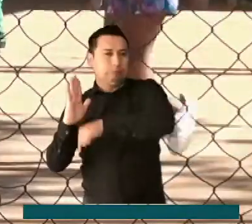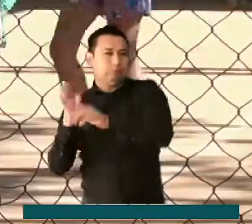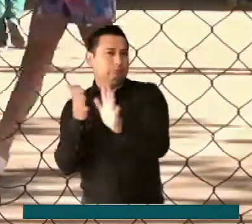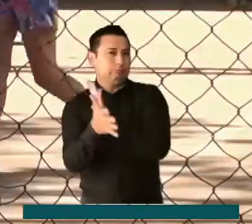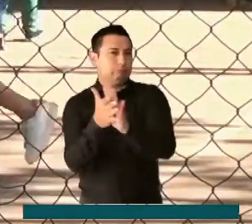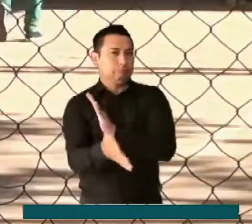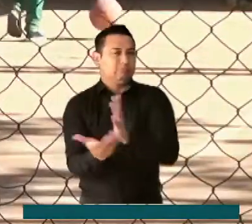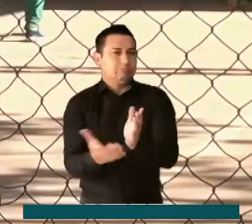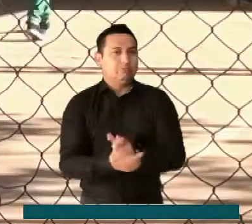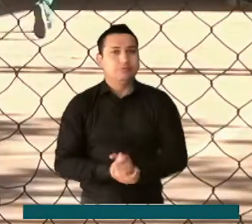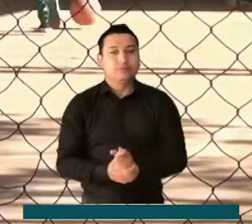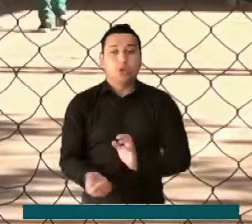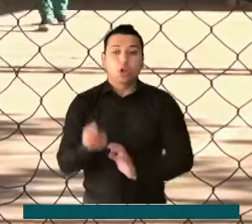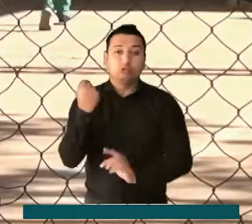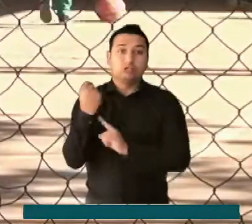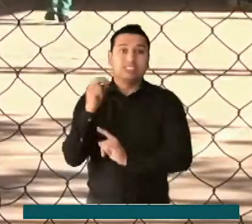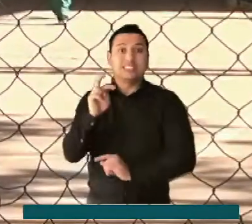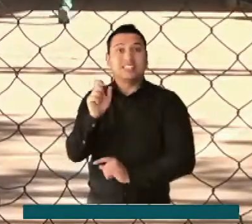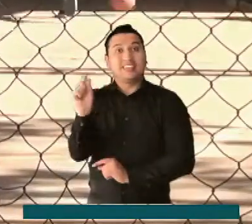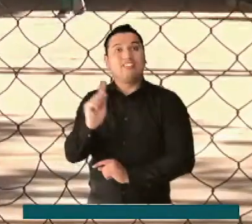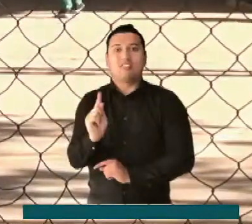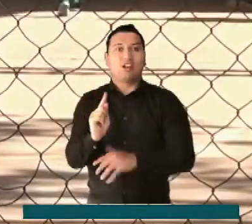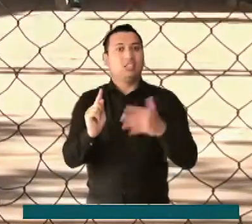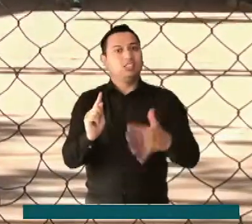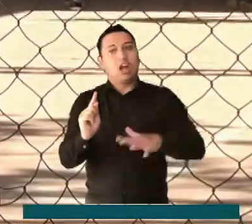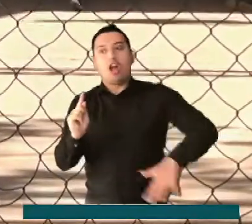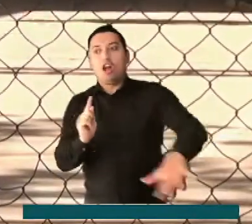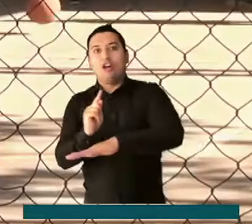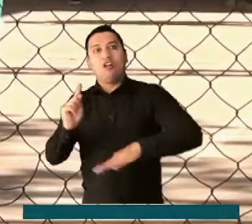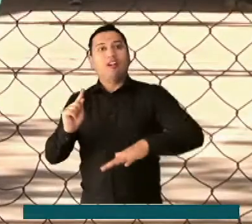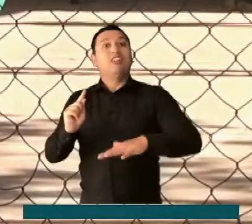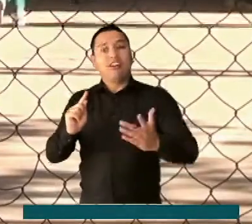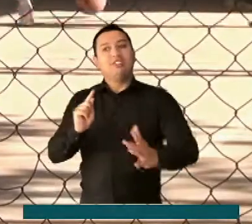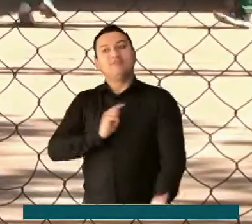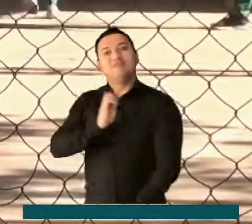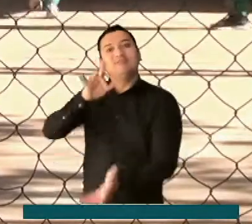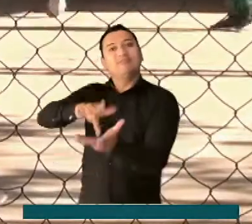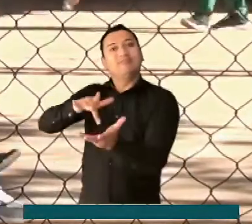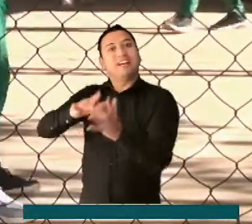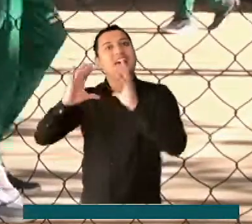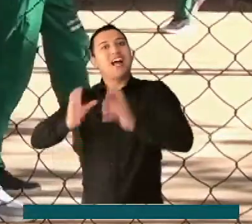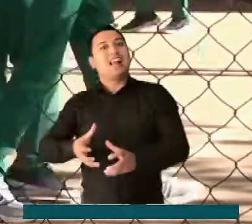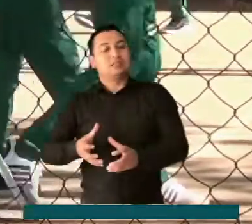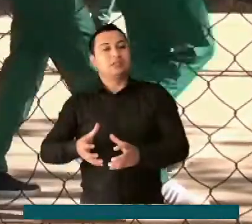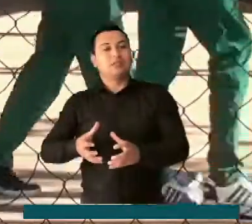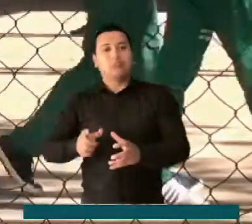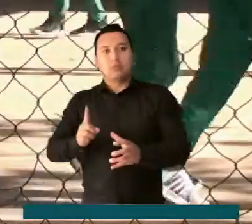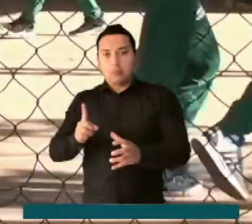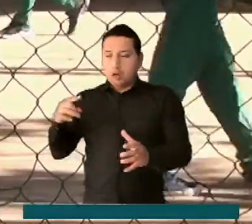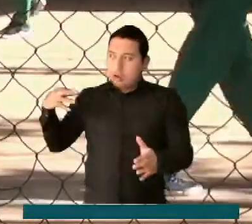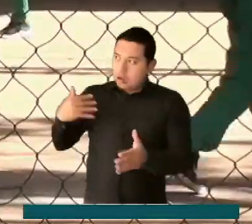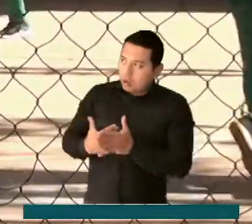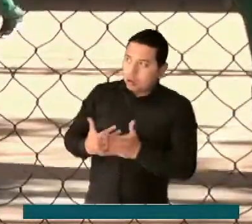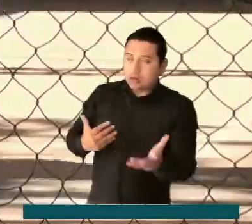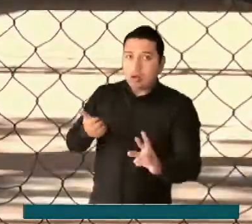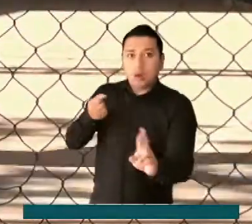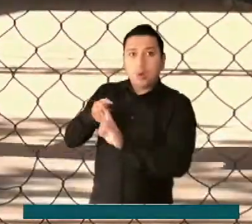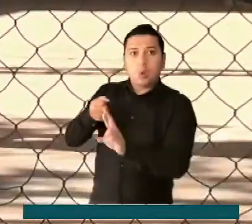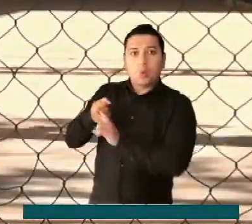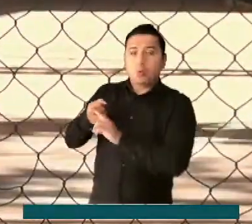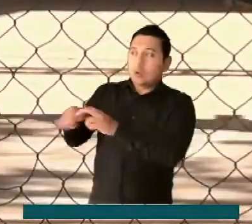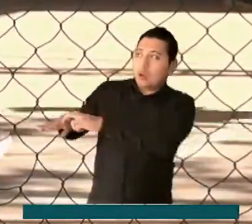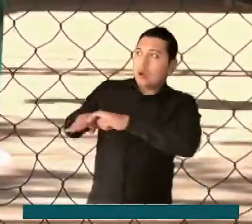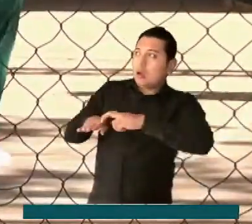Pese a que el pasado 7 de febrero los estudiantes del departamento regresaron a clases presenciales, al día de hoy no cuentan con el servicio de transporte